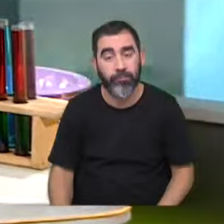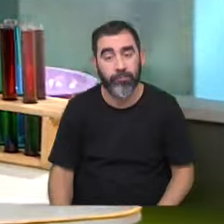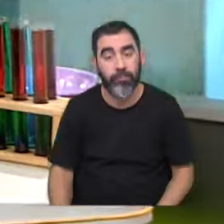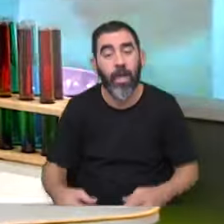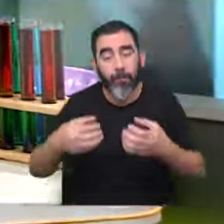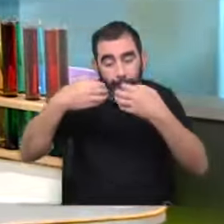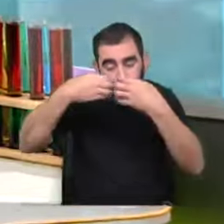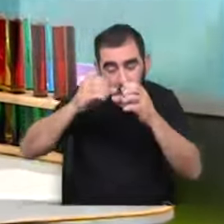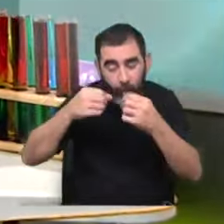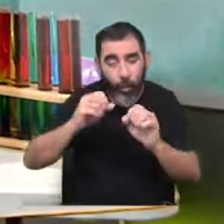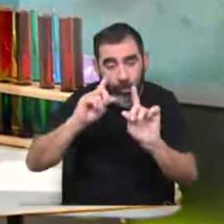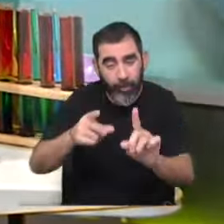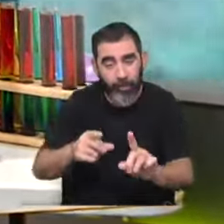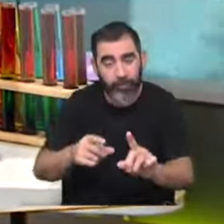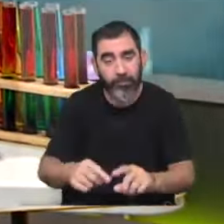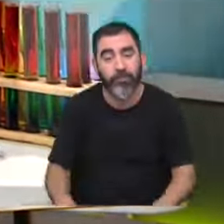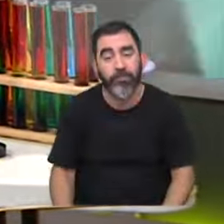hacer